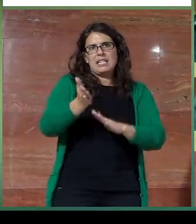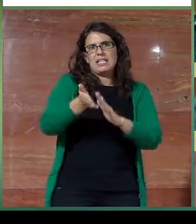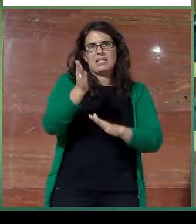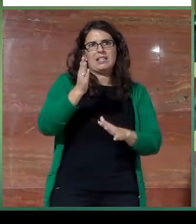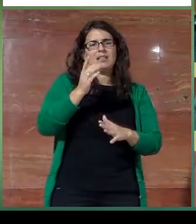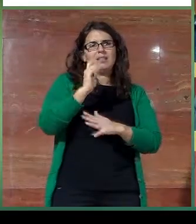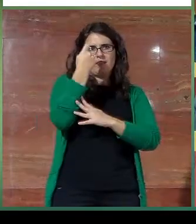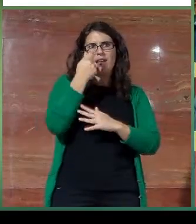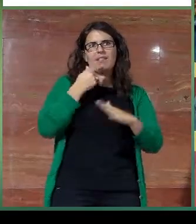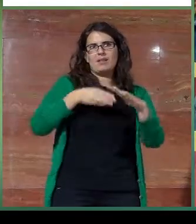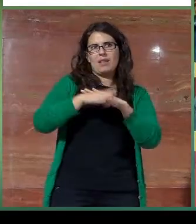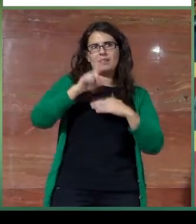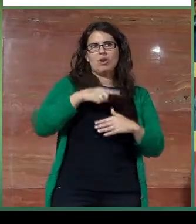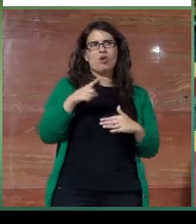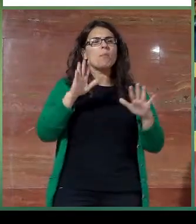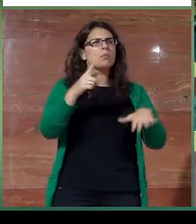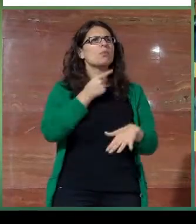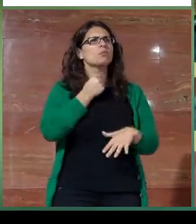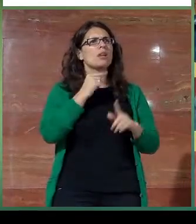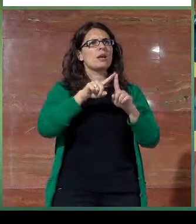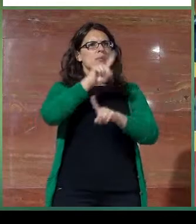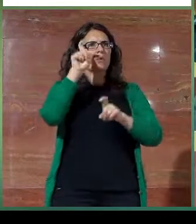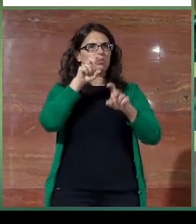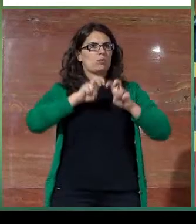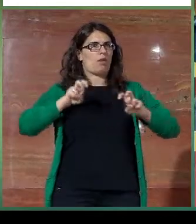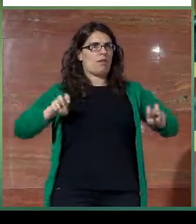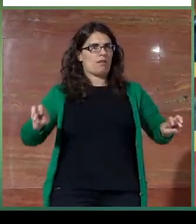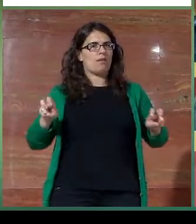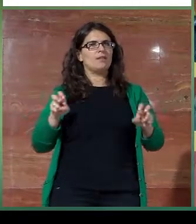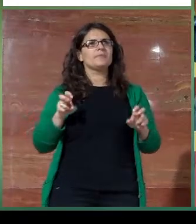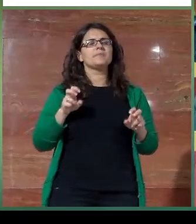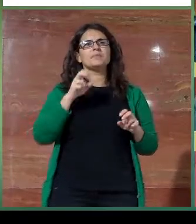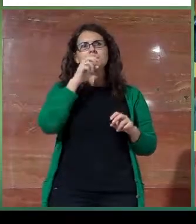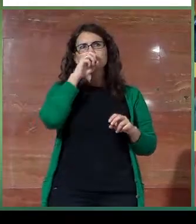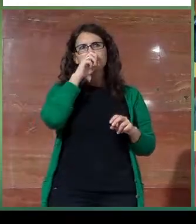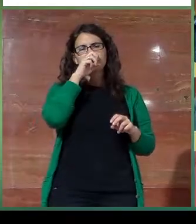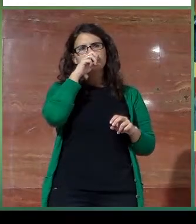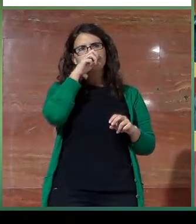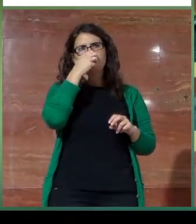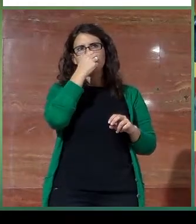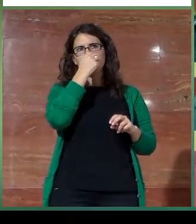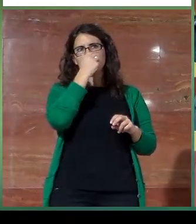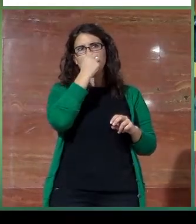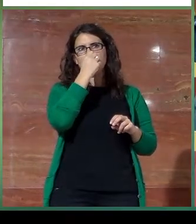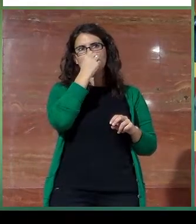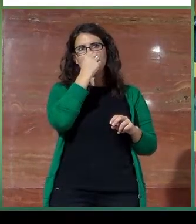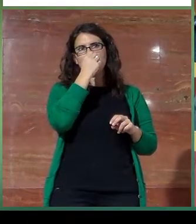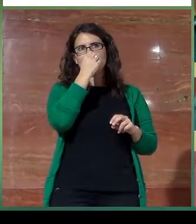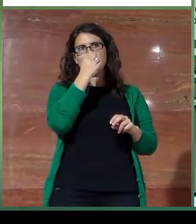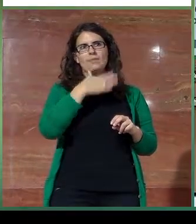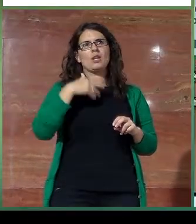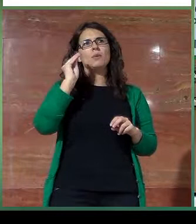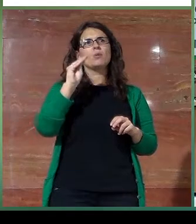accesibilidad, pero lo que me gustaría preguntar a los miembros de la mesa es ¿cómo veis vosotros el